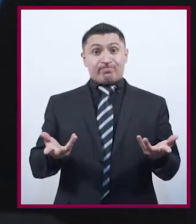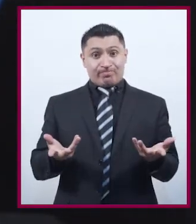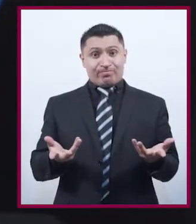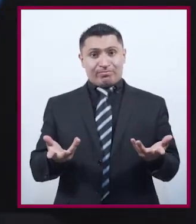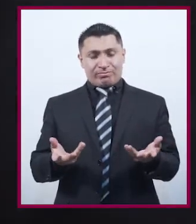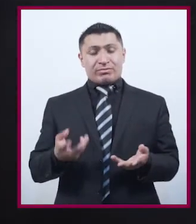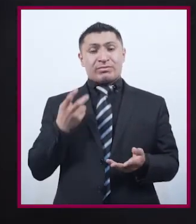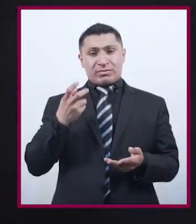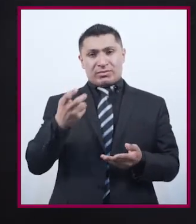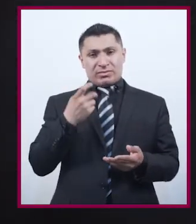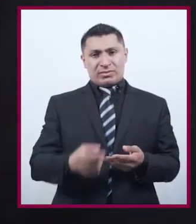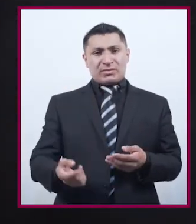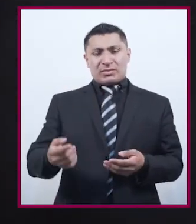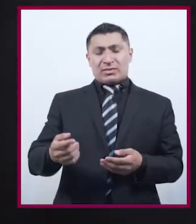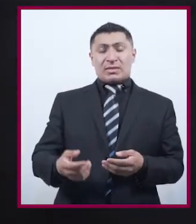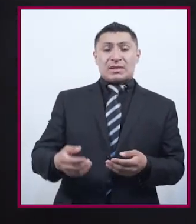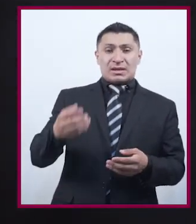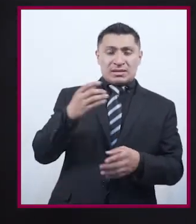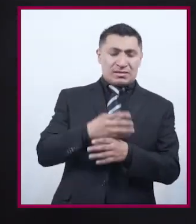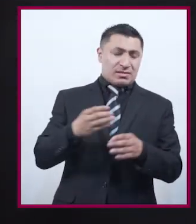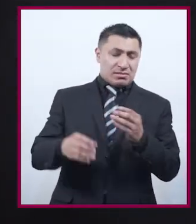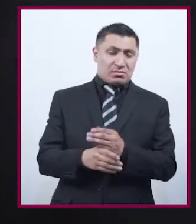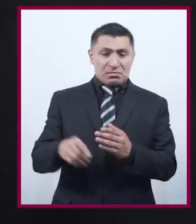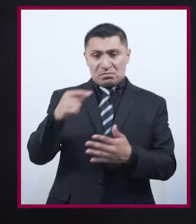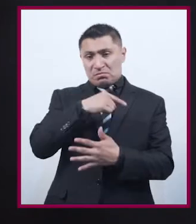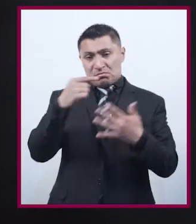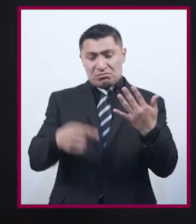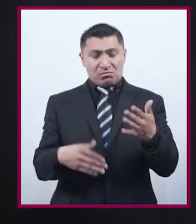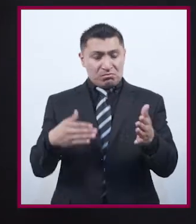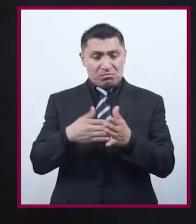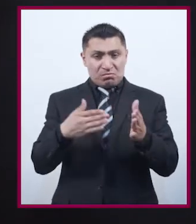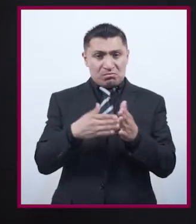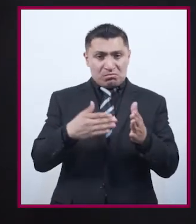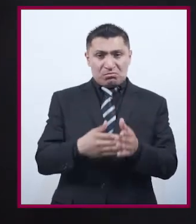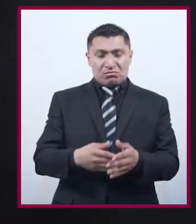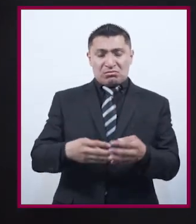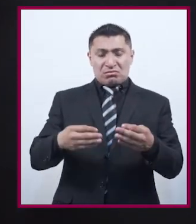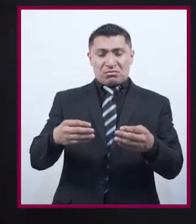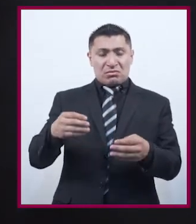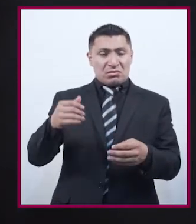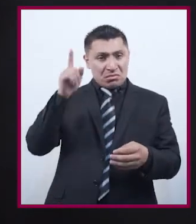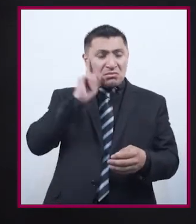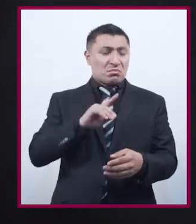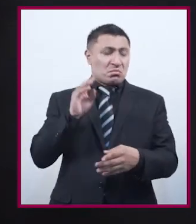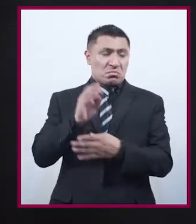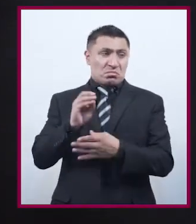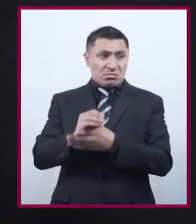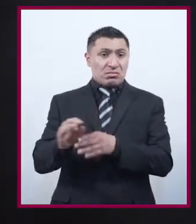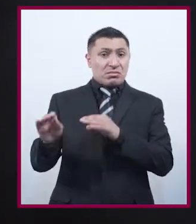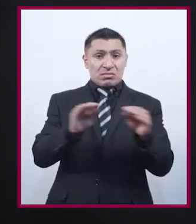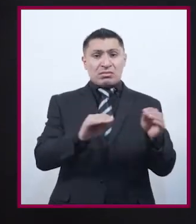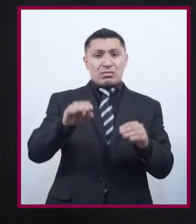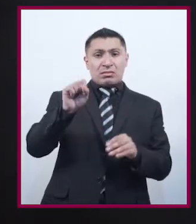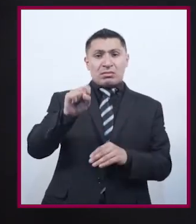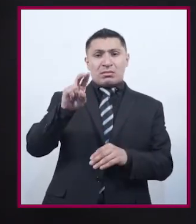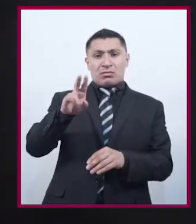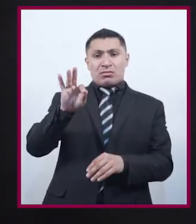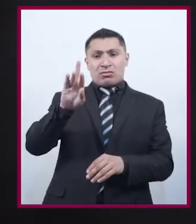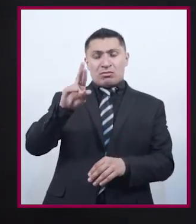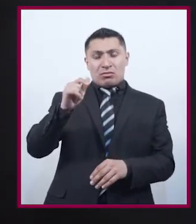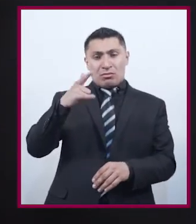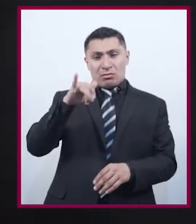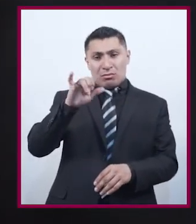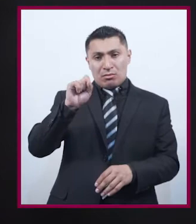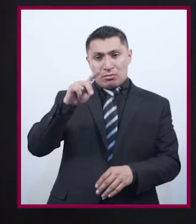hogar? Frente a estas férreas restricciones, ante la invisibilidad de las mujeres, surge el movimiento